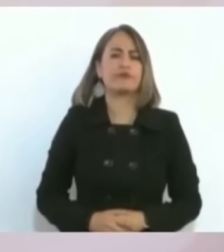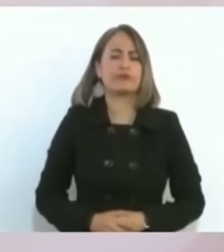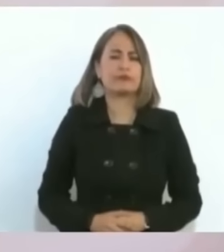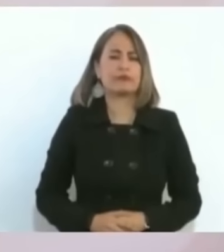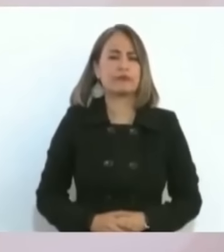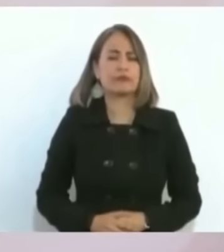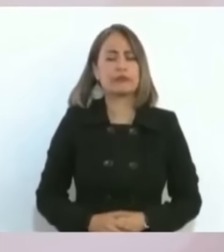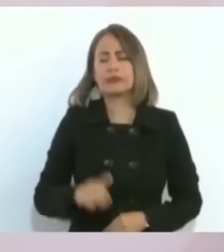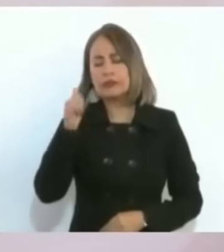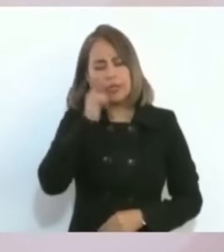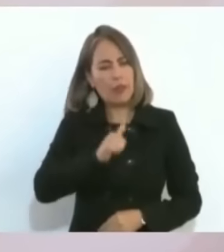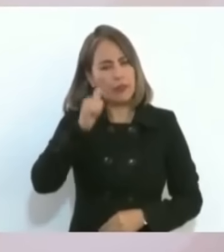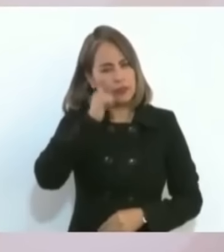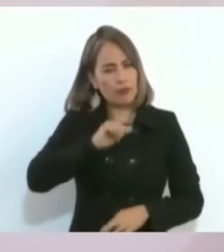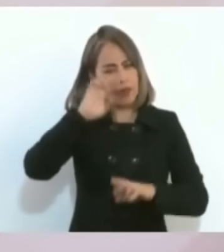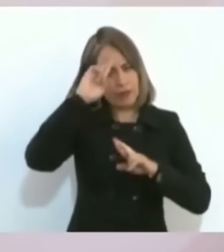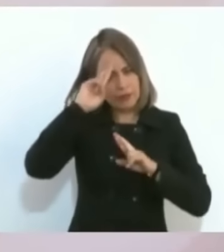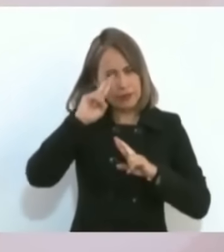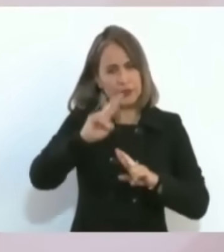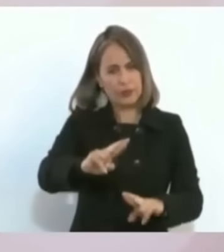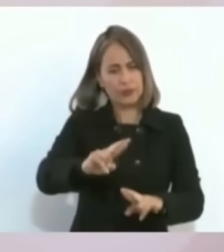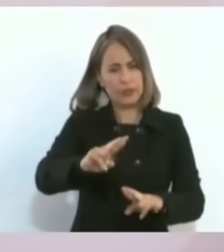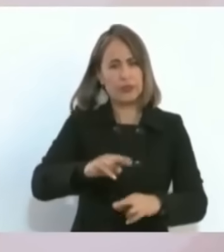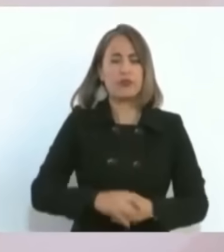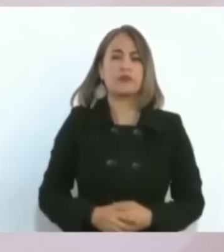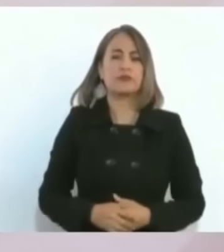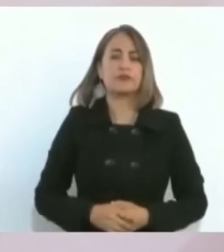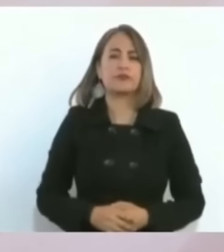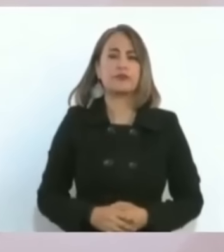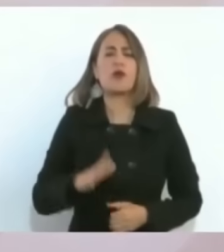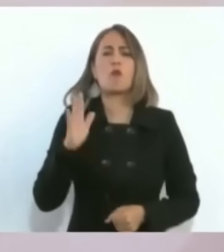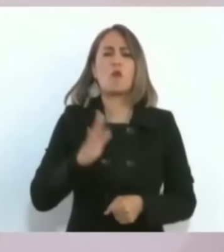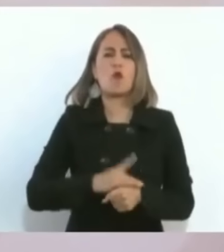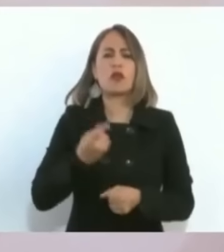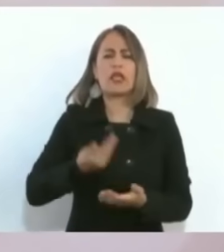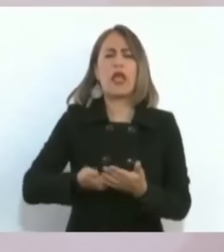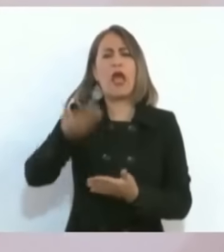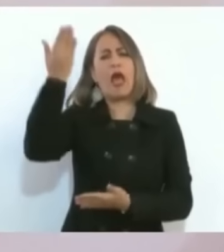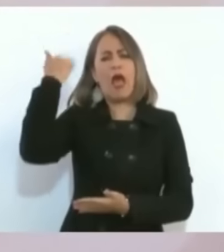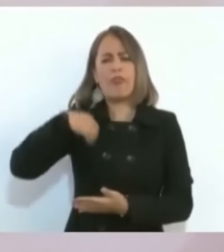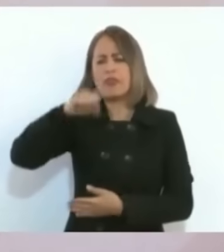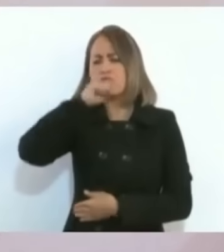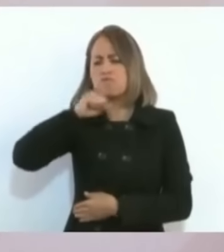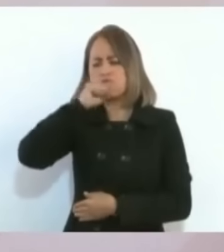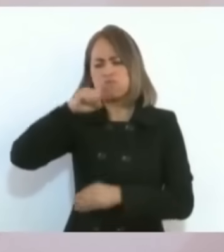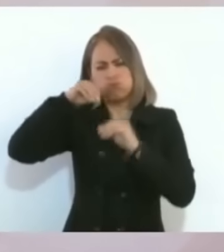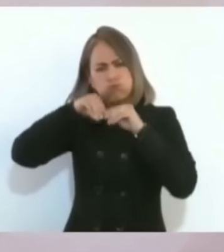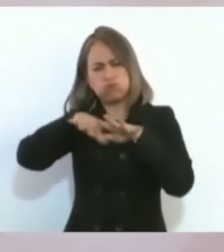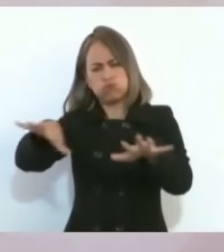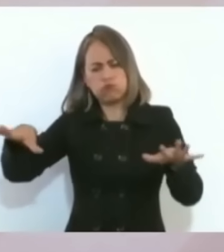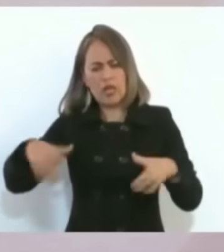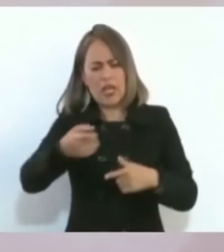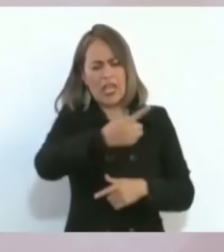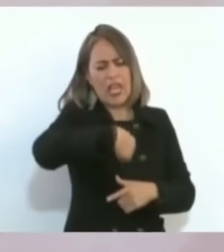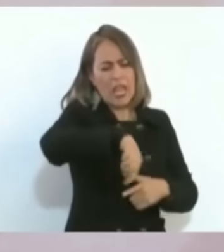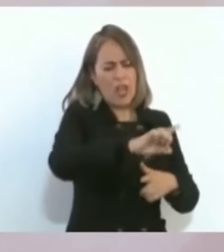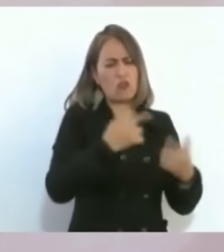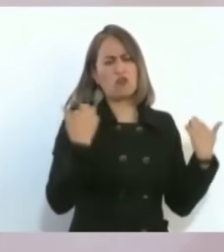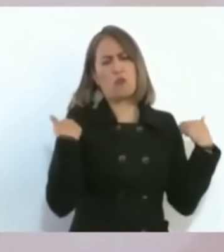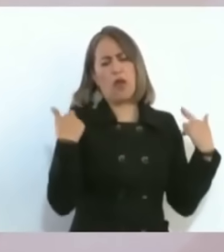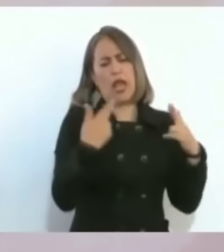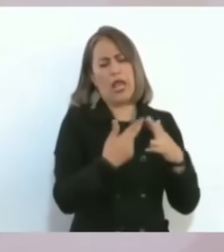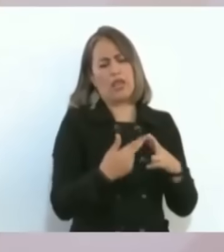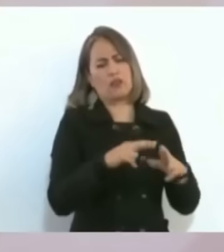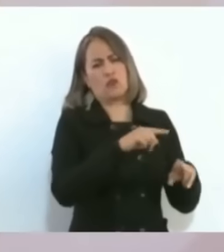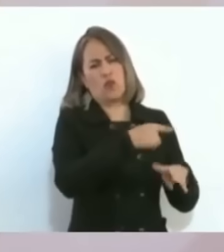mucho respeto, porque hubo una campaña en contra del magisterio, hablando de que si estaba mal la educación